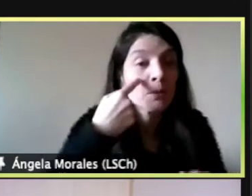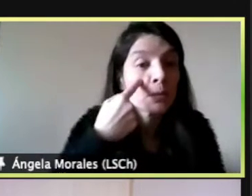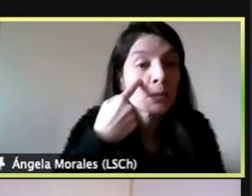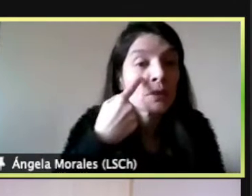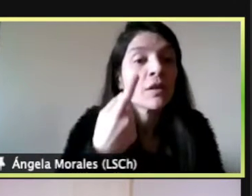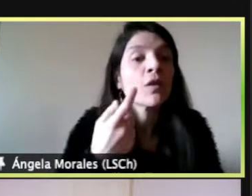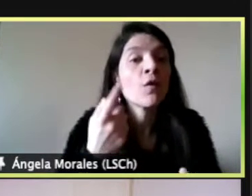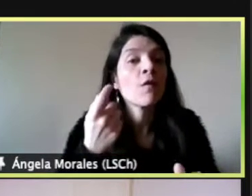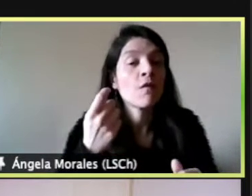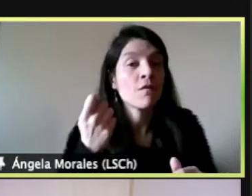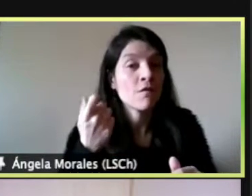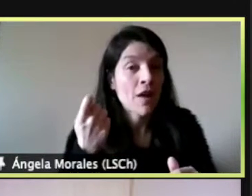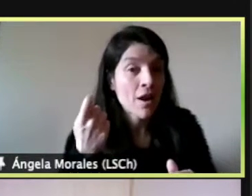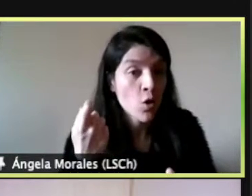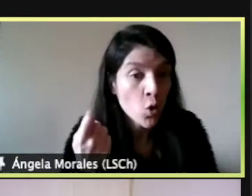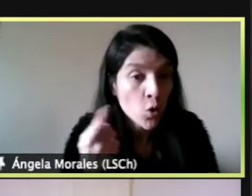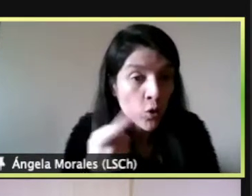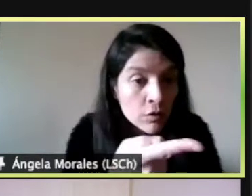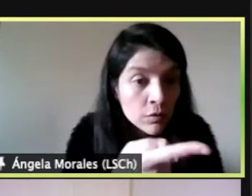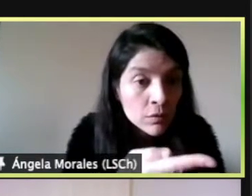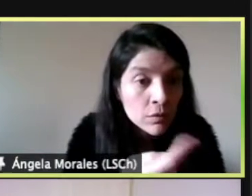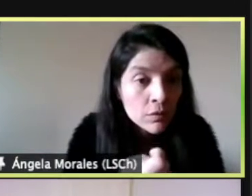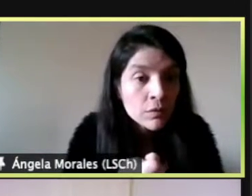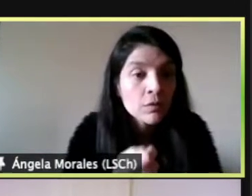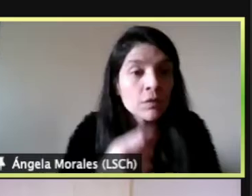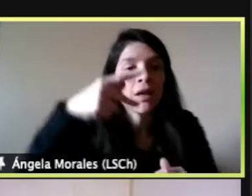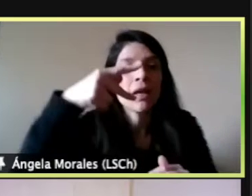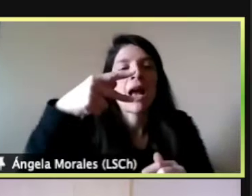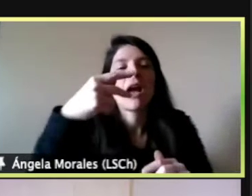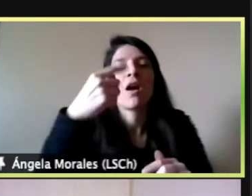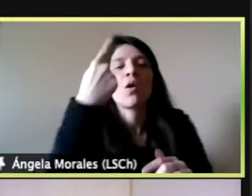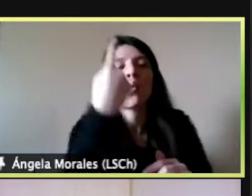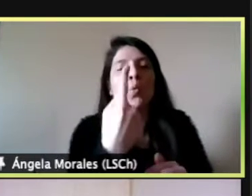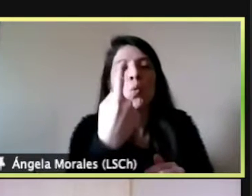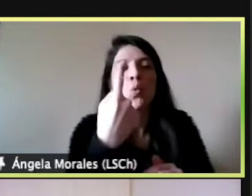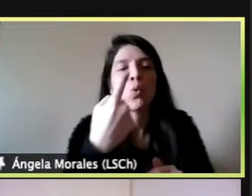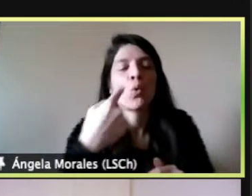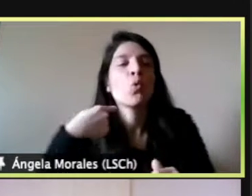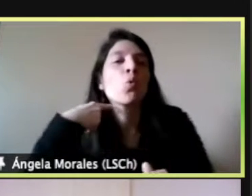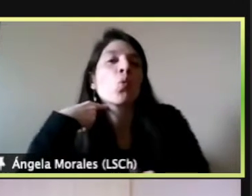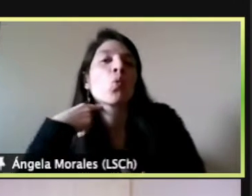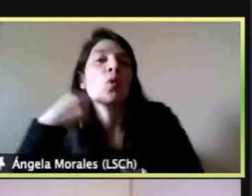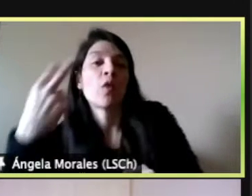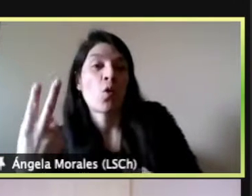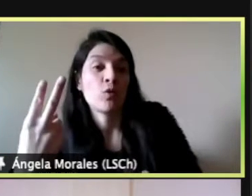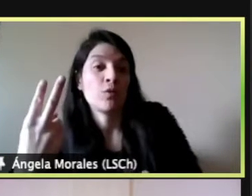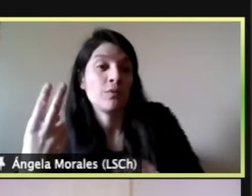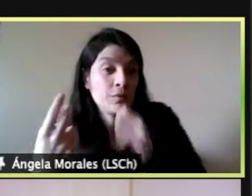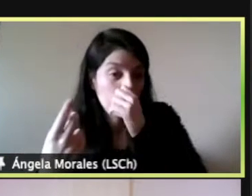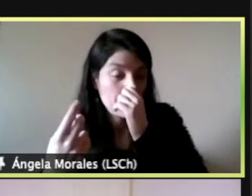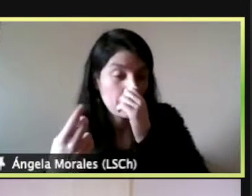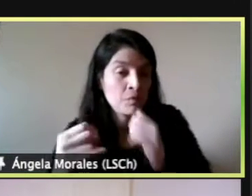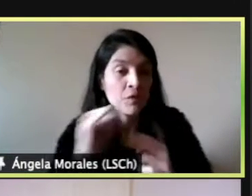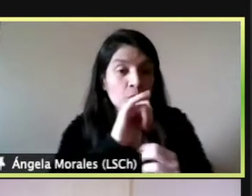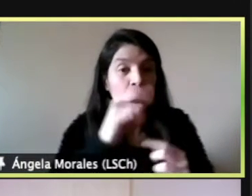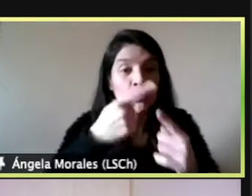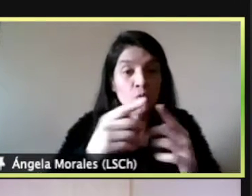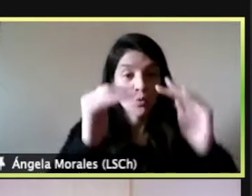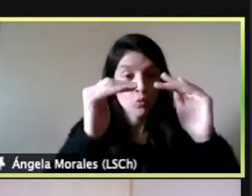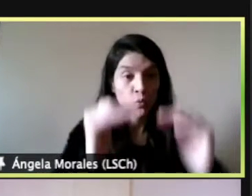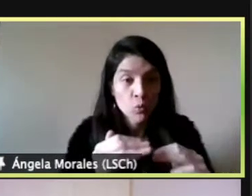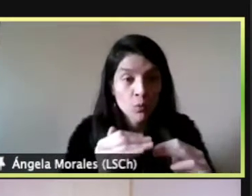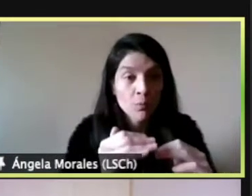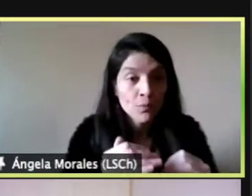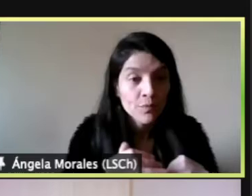tabla K1 a Q2. En la siguiente me va a decir que es desde la tabla